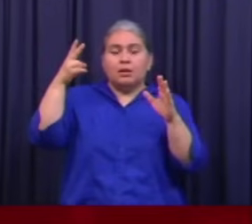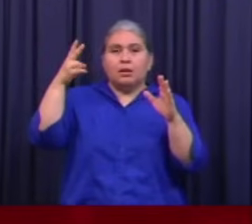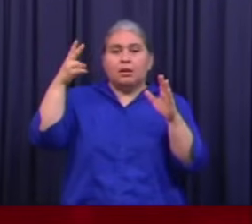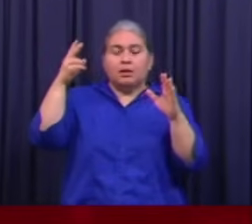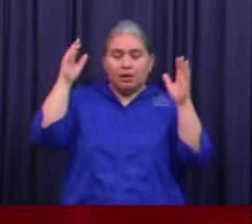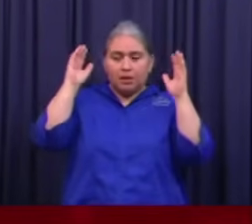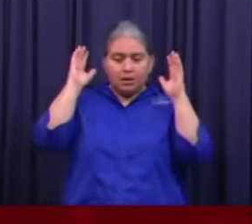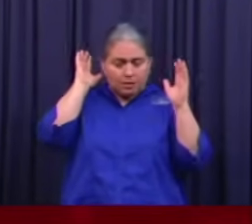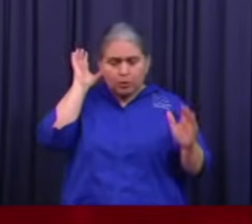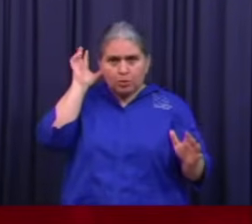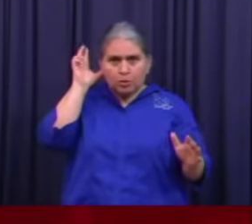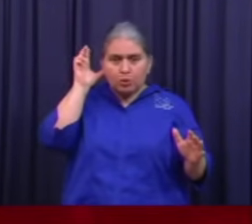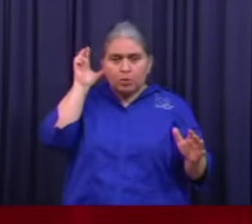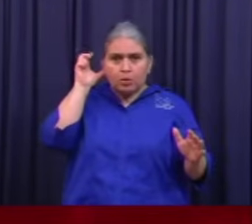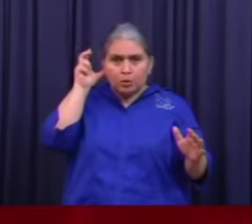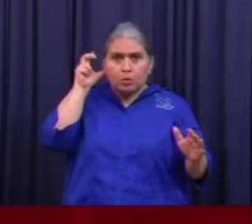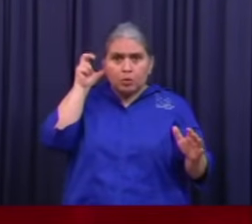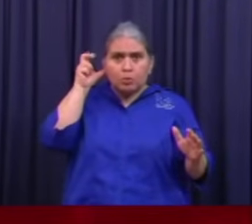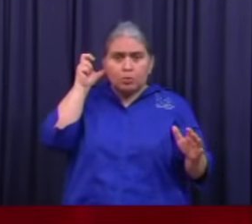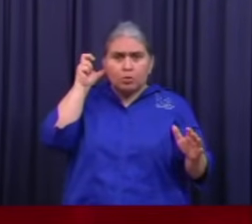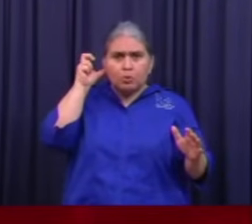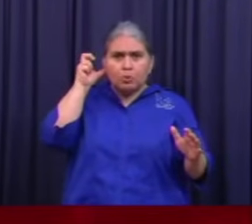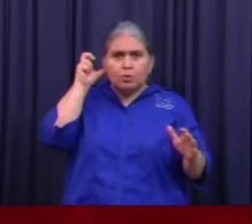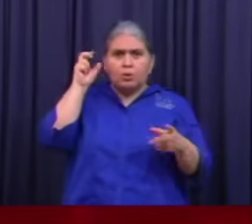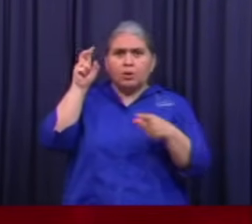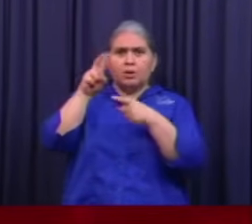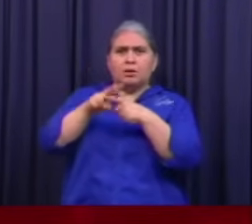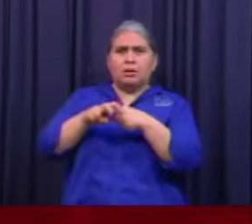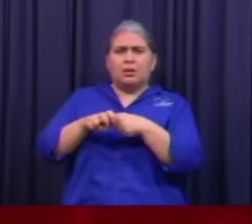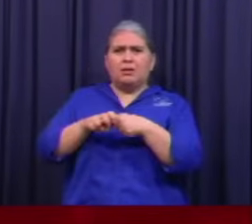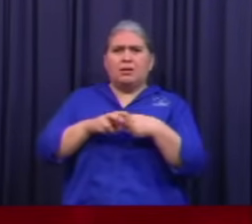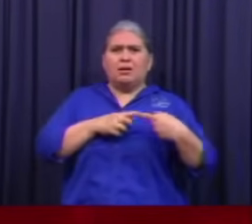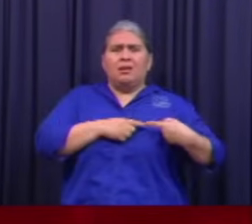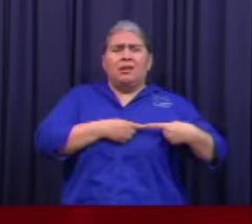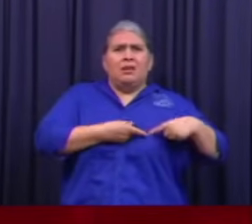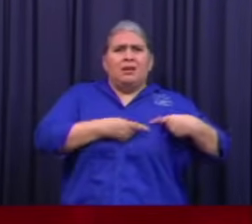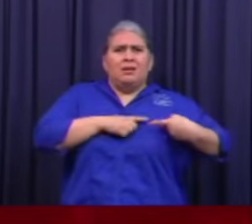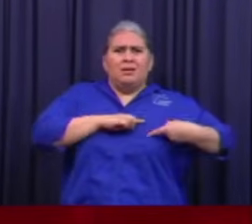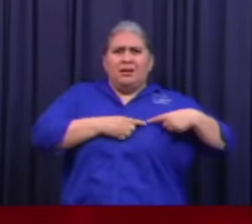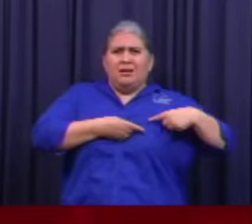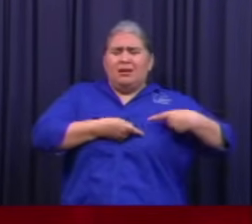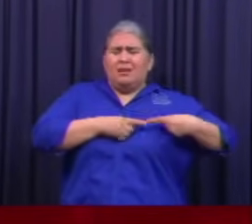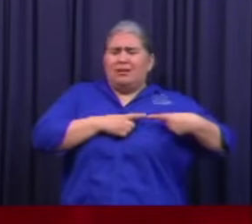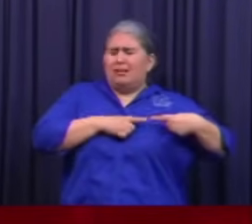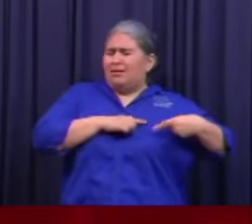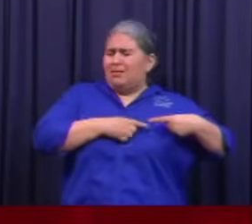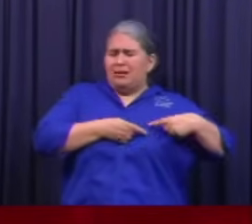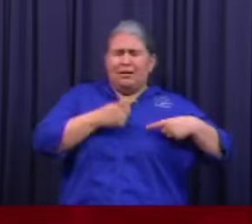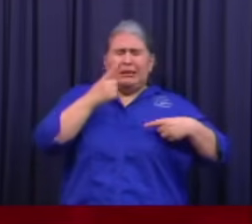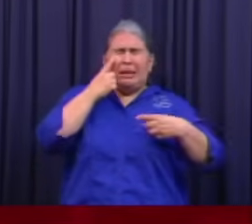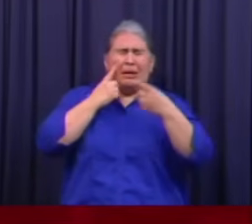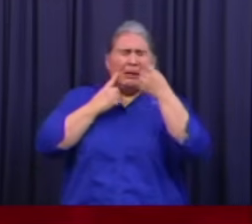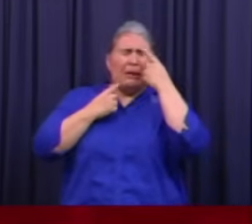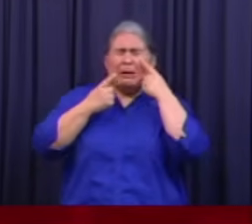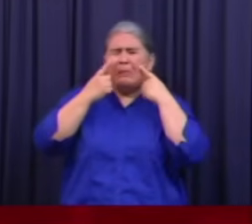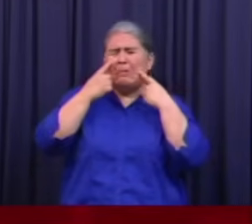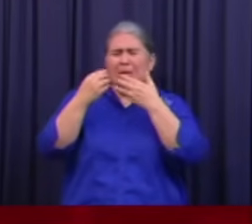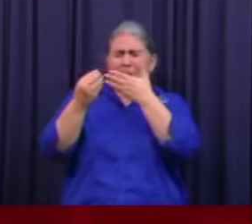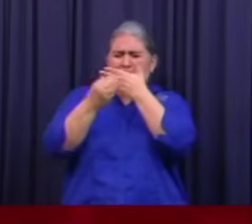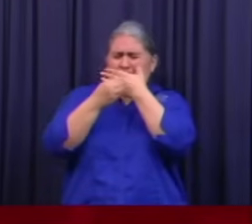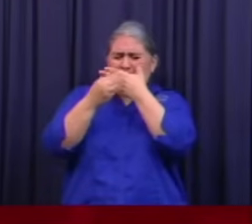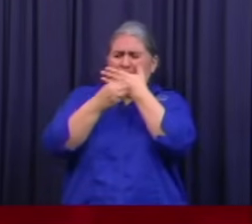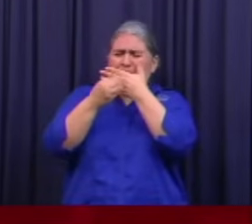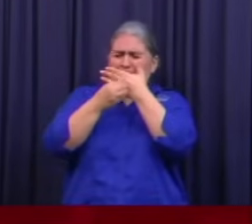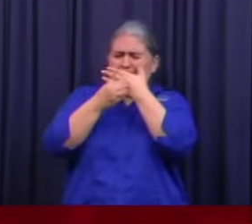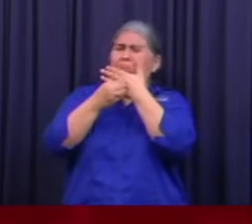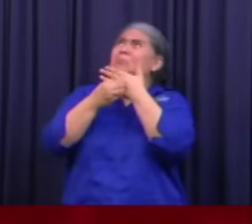lloré e hice Duelo algunos días y estuve ayunando y llorando delante del Dios del cielo